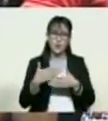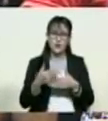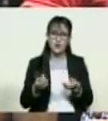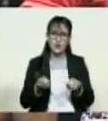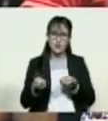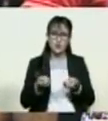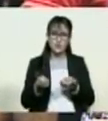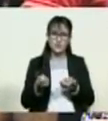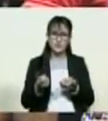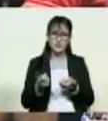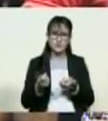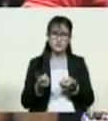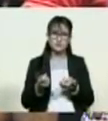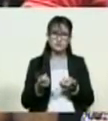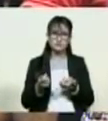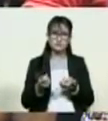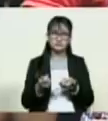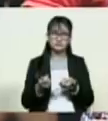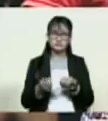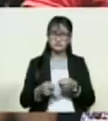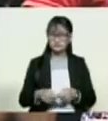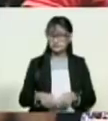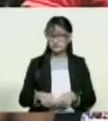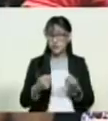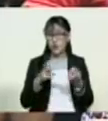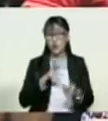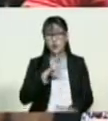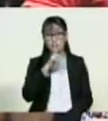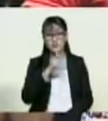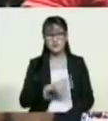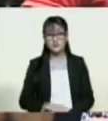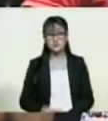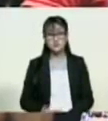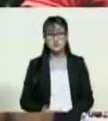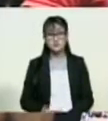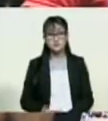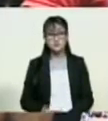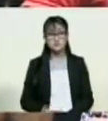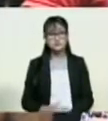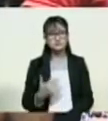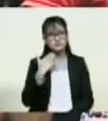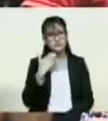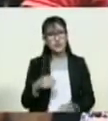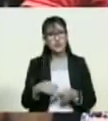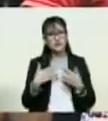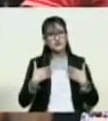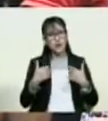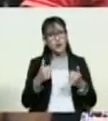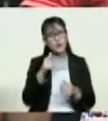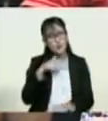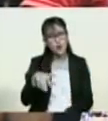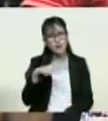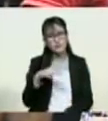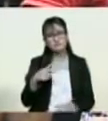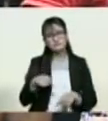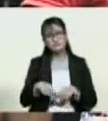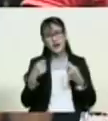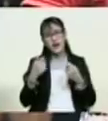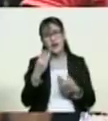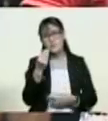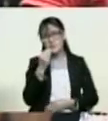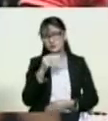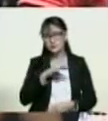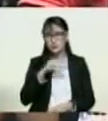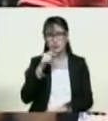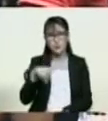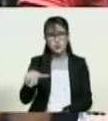y comerciales. Crímenes de lesa humanidad, hay que decirlo, porque afectan la salud del pueblo, porque afectan la alimentación del pueblo. Y